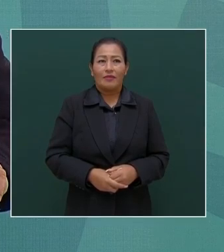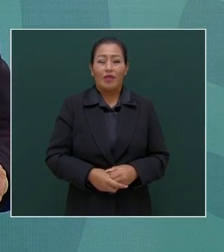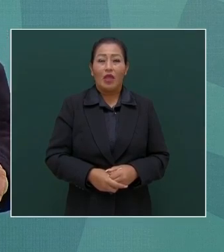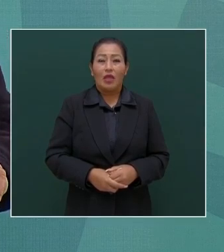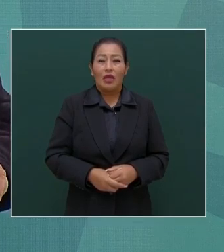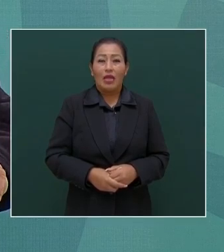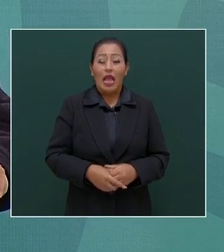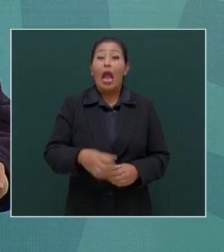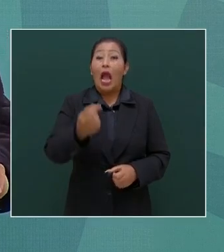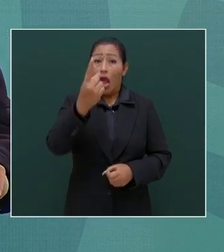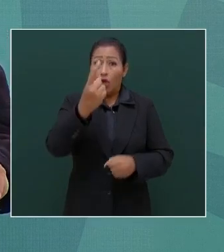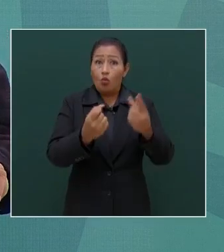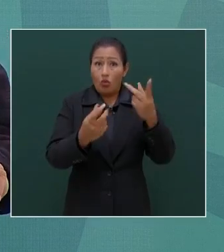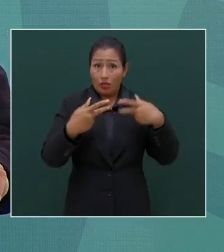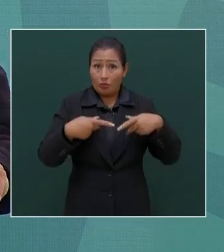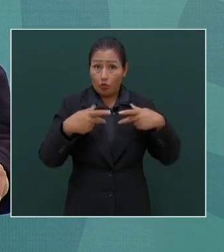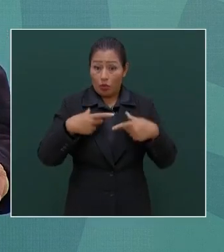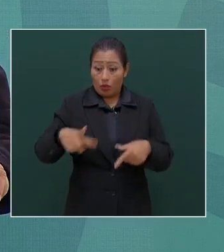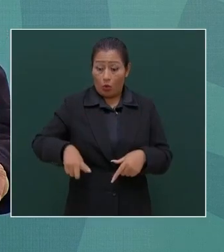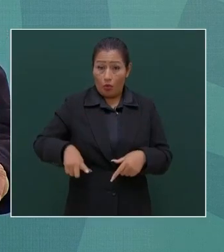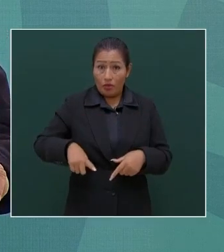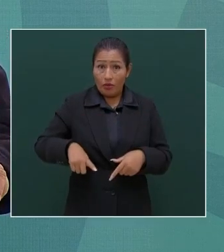cuando menos irresponsable.